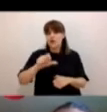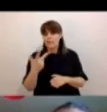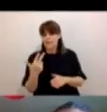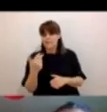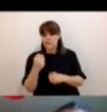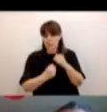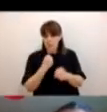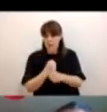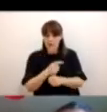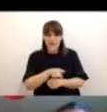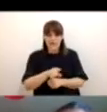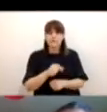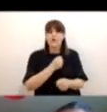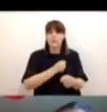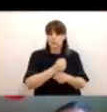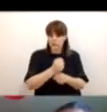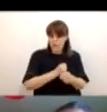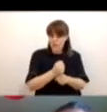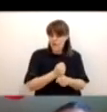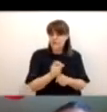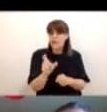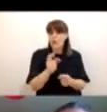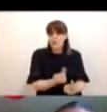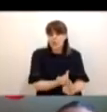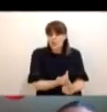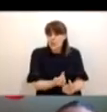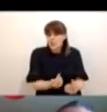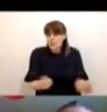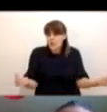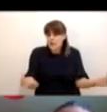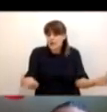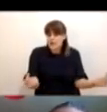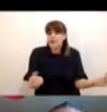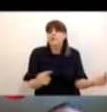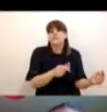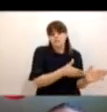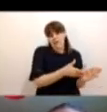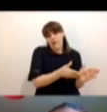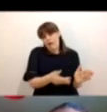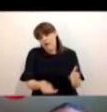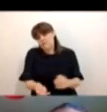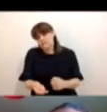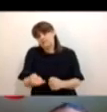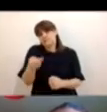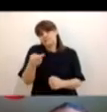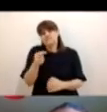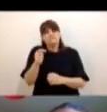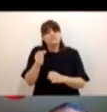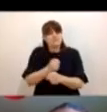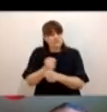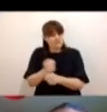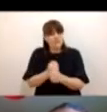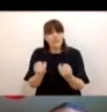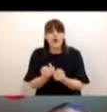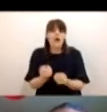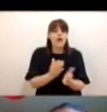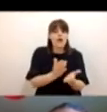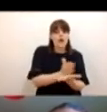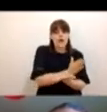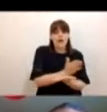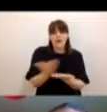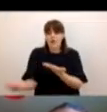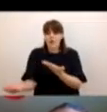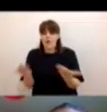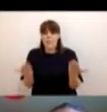sufrido violencia en la primera infancia y a lo largo de su infancia y otros que no la habían sufrido ¿cuál es la diferencia más